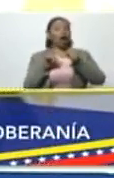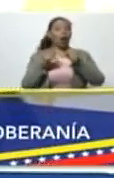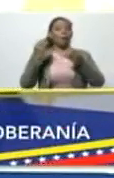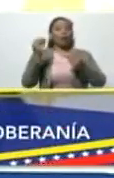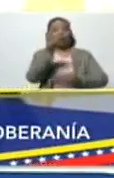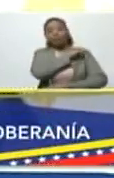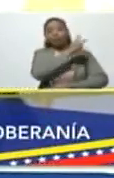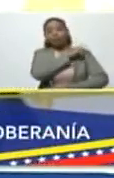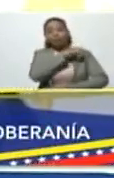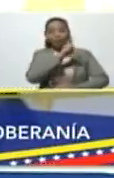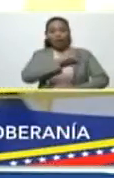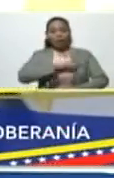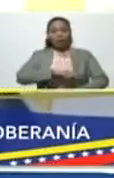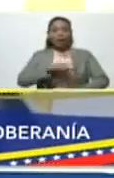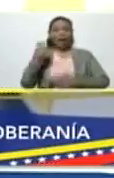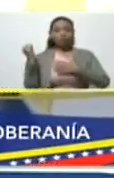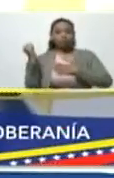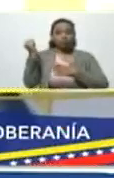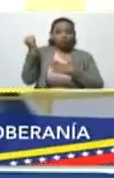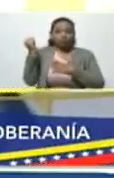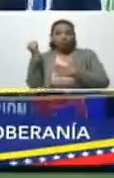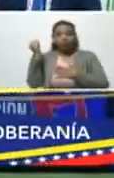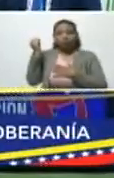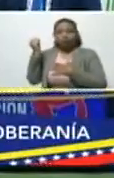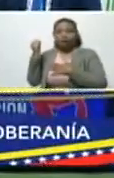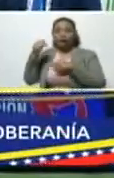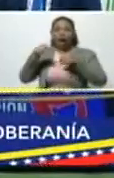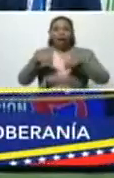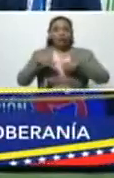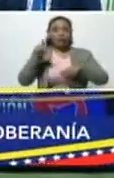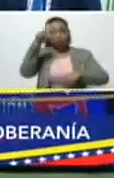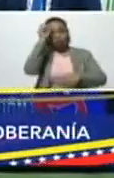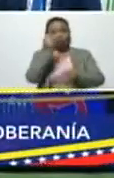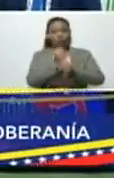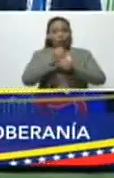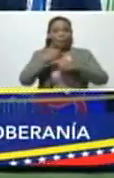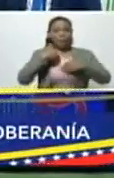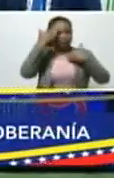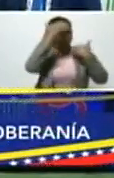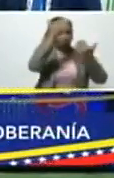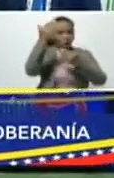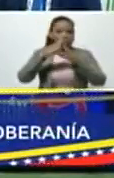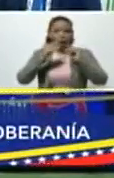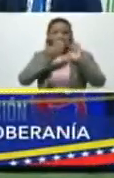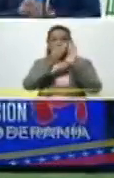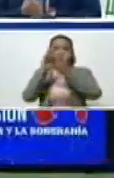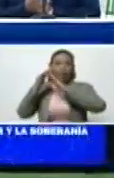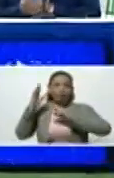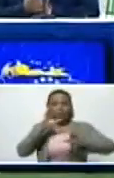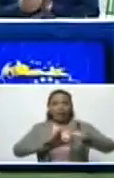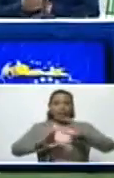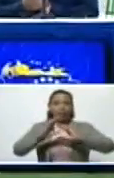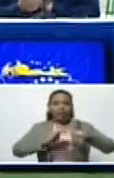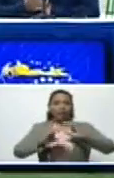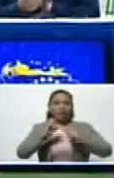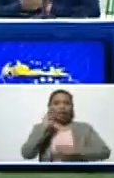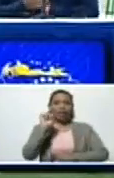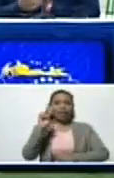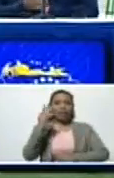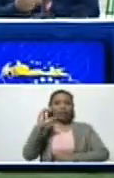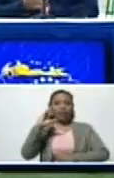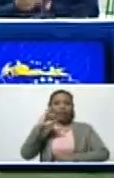Marcos Pérez Jiménez eche su bailadita aquí en su obra. Mis saludos a toda la comunidad científica del IBIT.